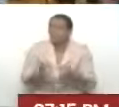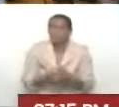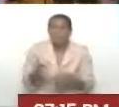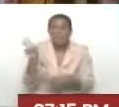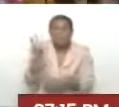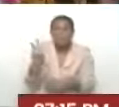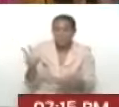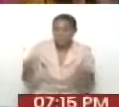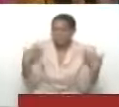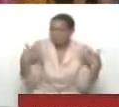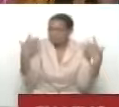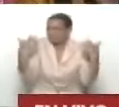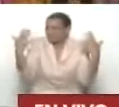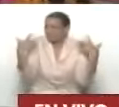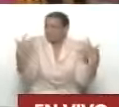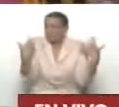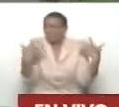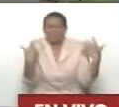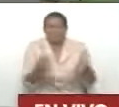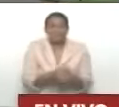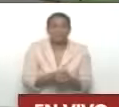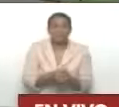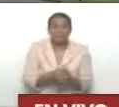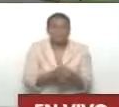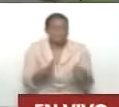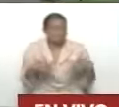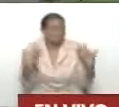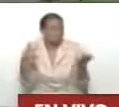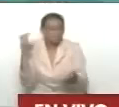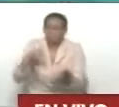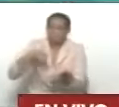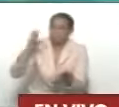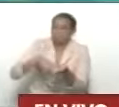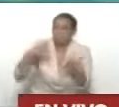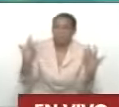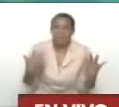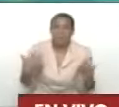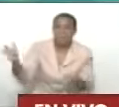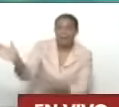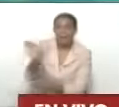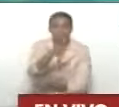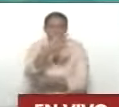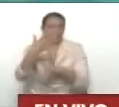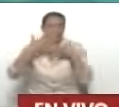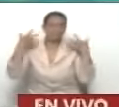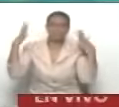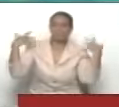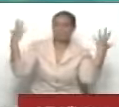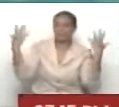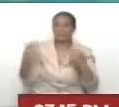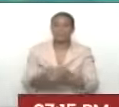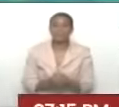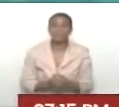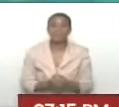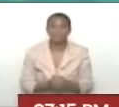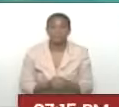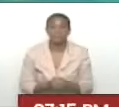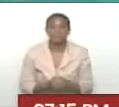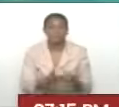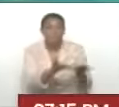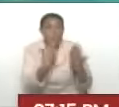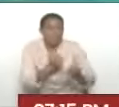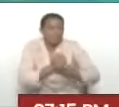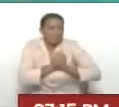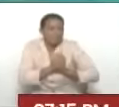pone alborotado, contento, sacan sus banderas, ¿ah? Sacan su